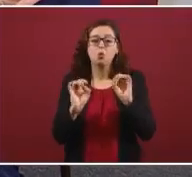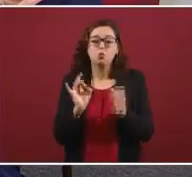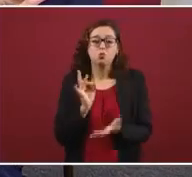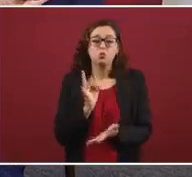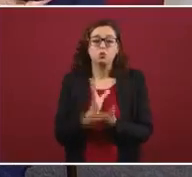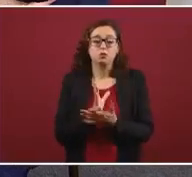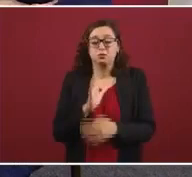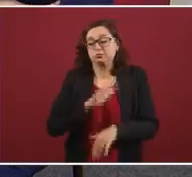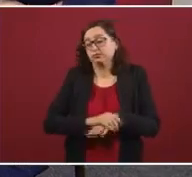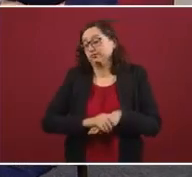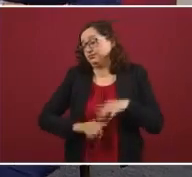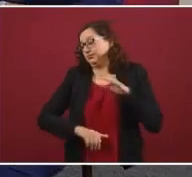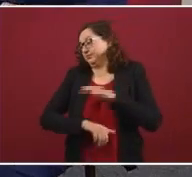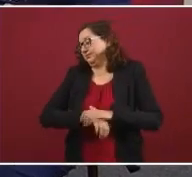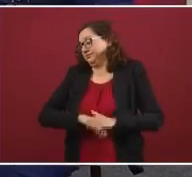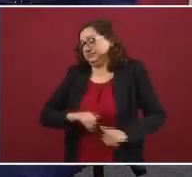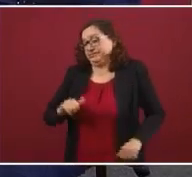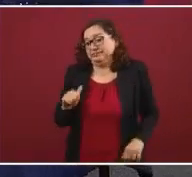escaparse